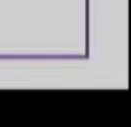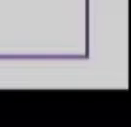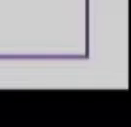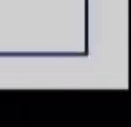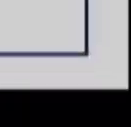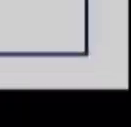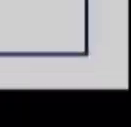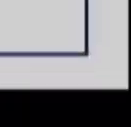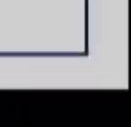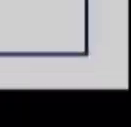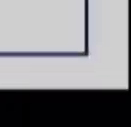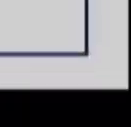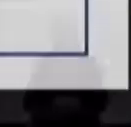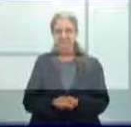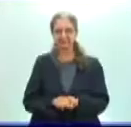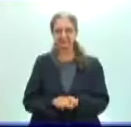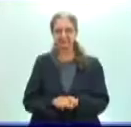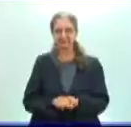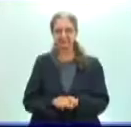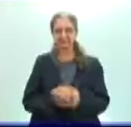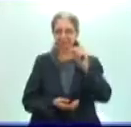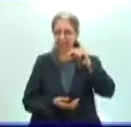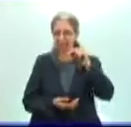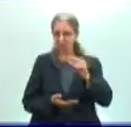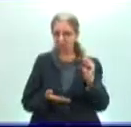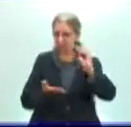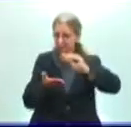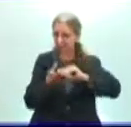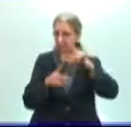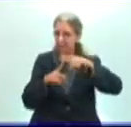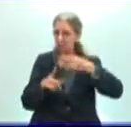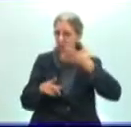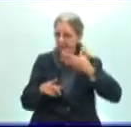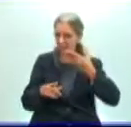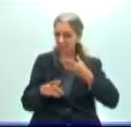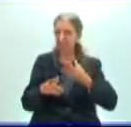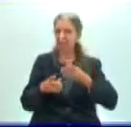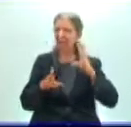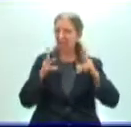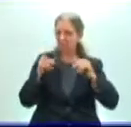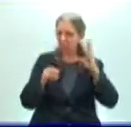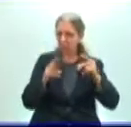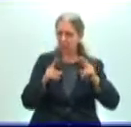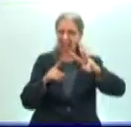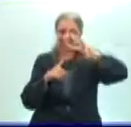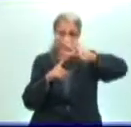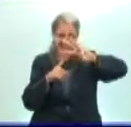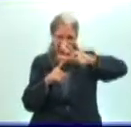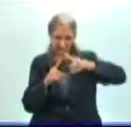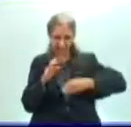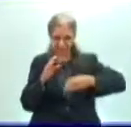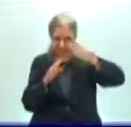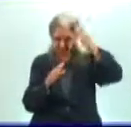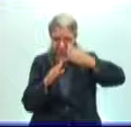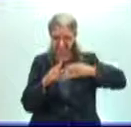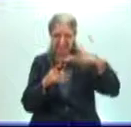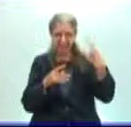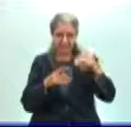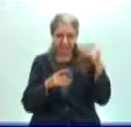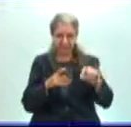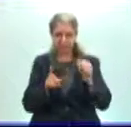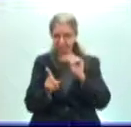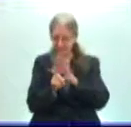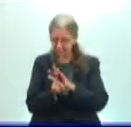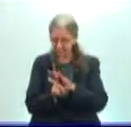Vamos a aplicar este teorema para calcular la altura de la antena del ejercicio